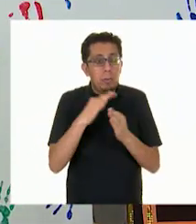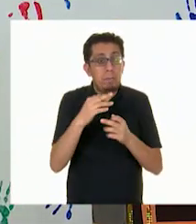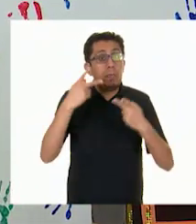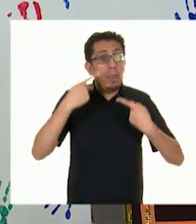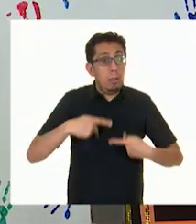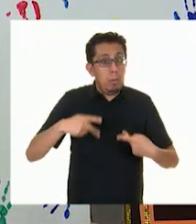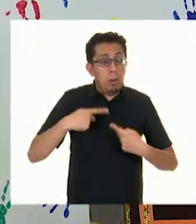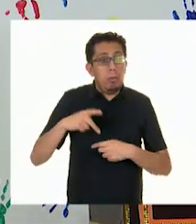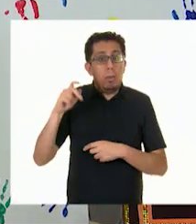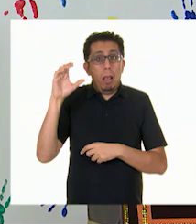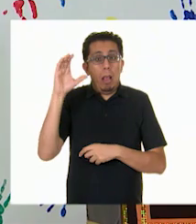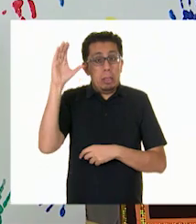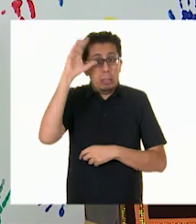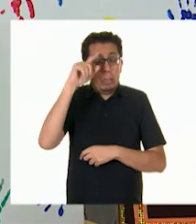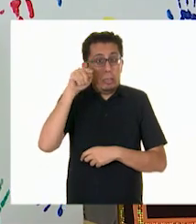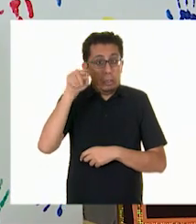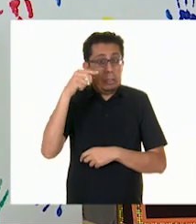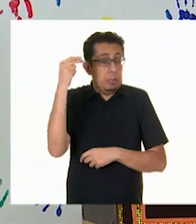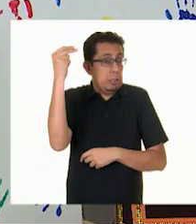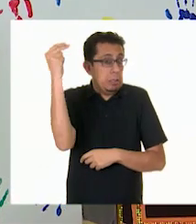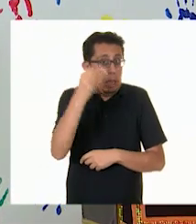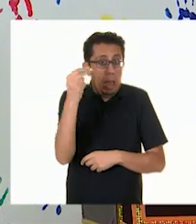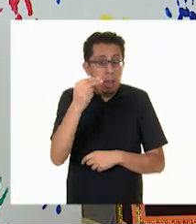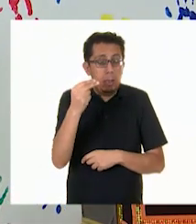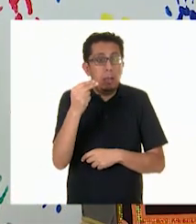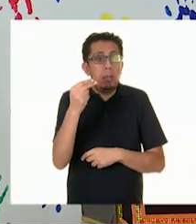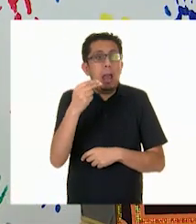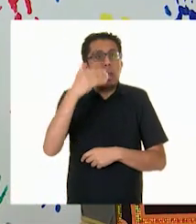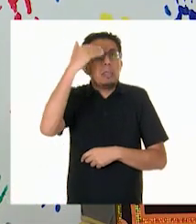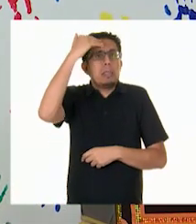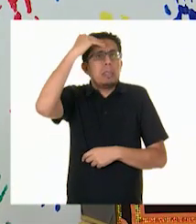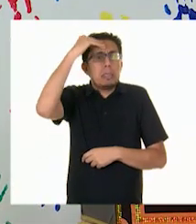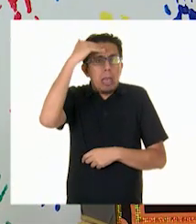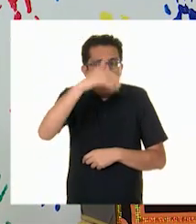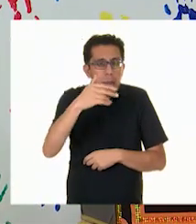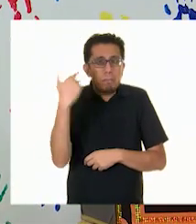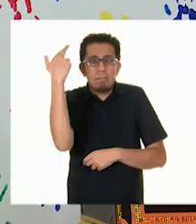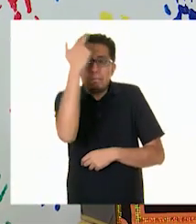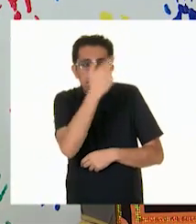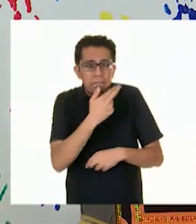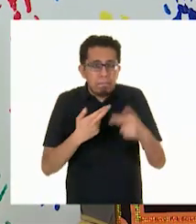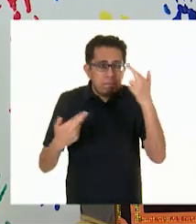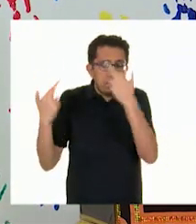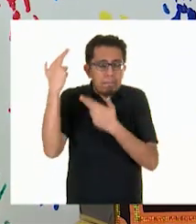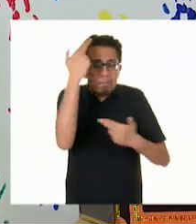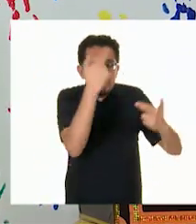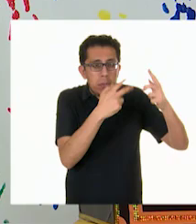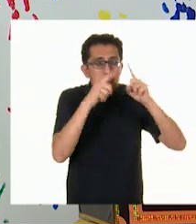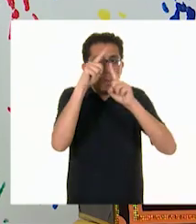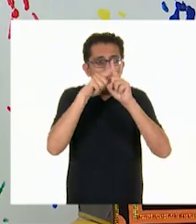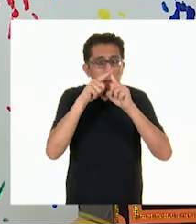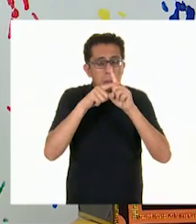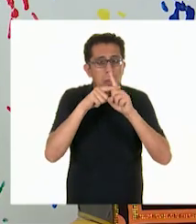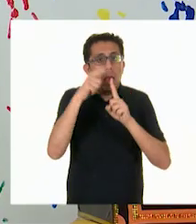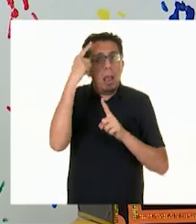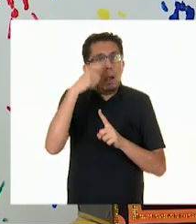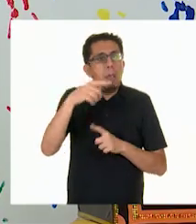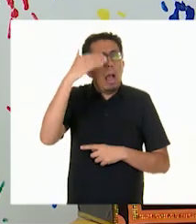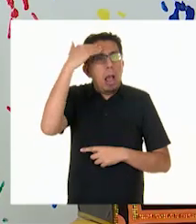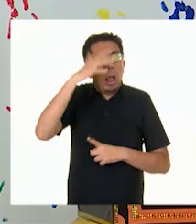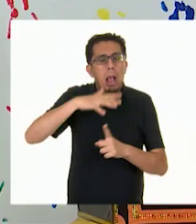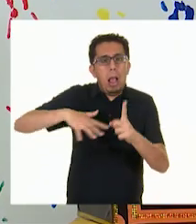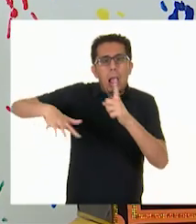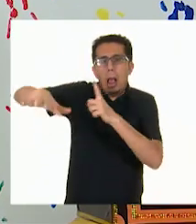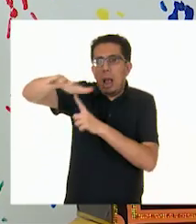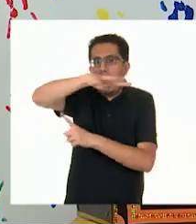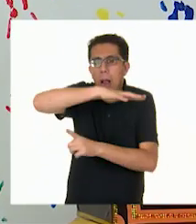estar regularizando esta temperatura o más bien estar checando para ver cómo se está comportando el ecosistema,